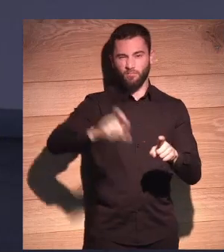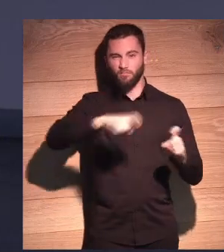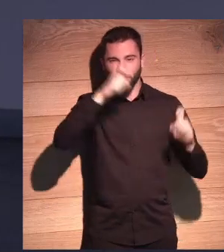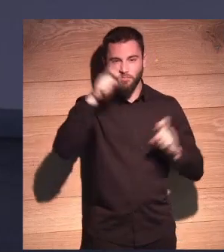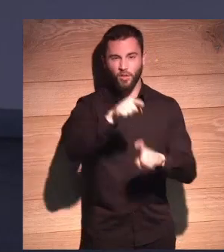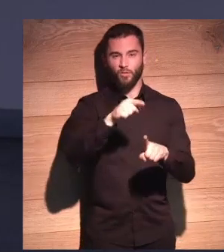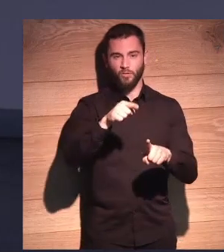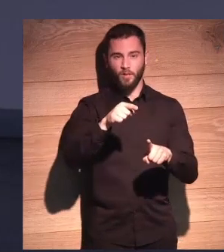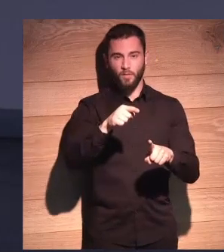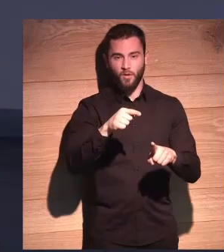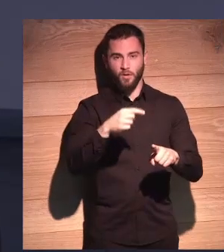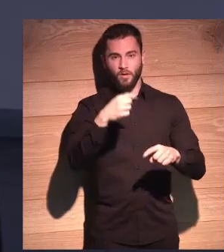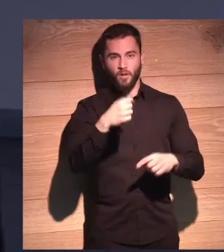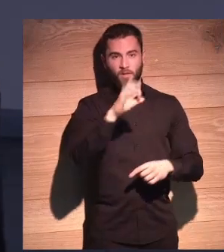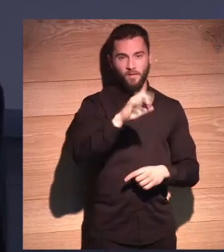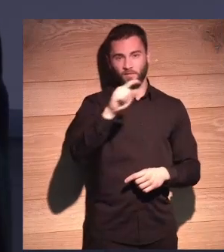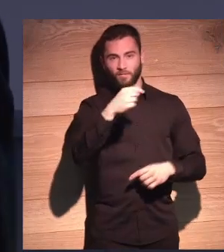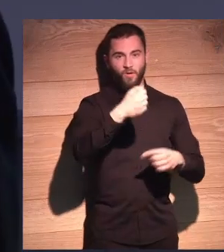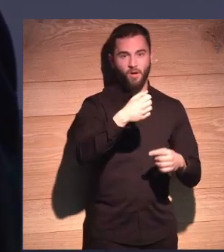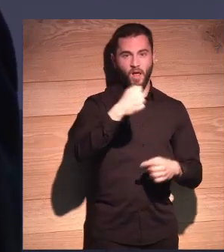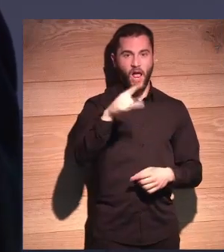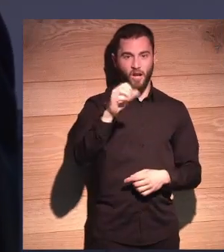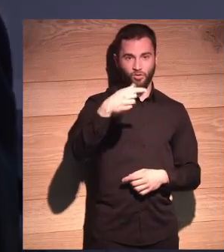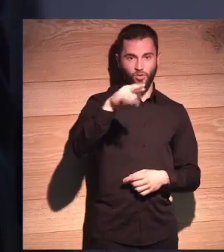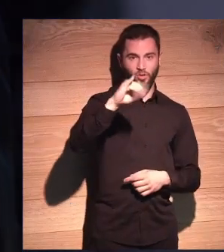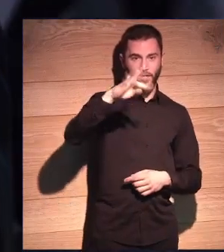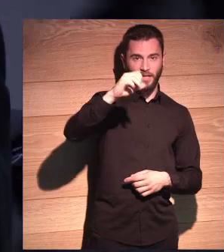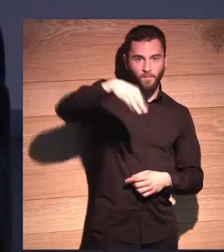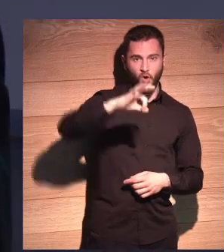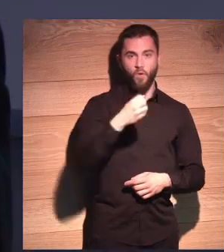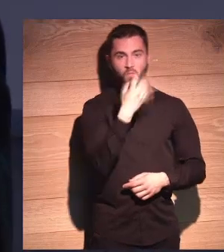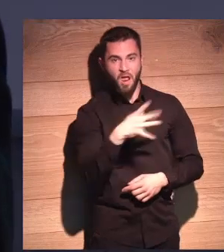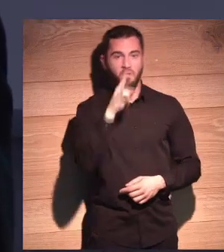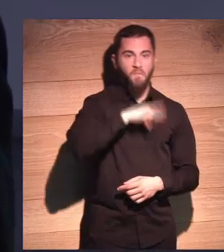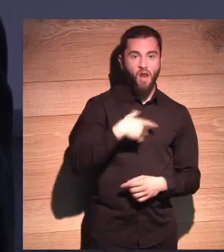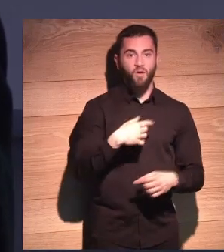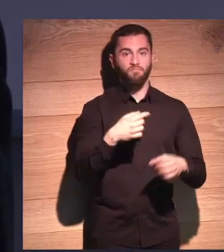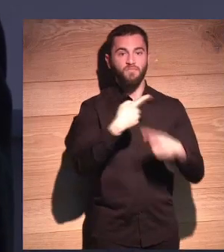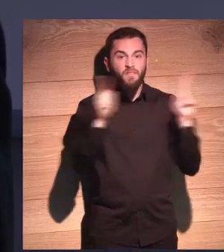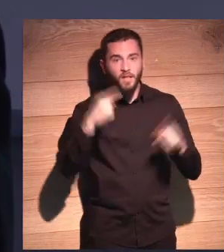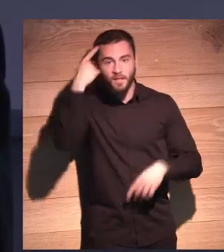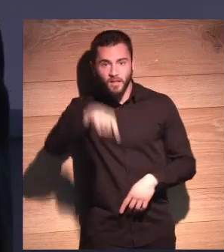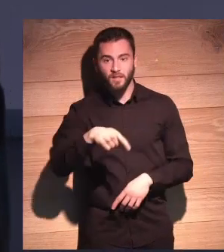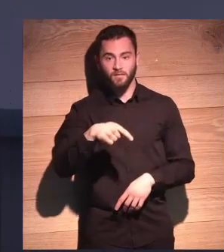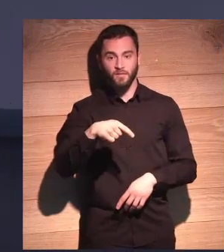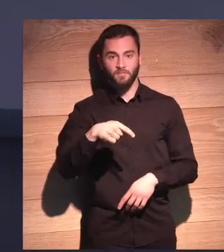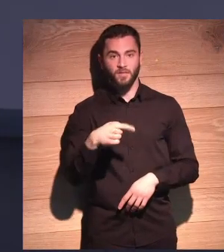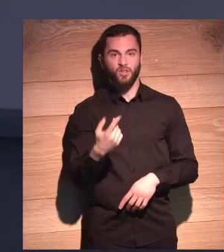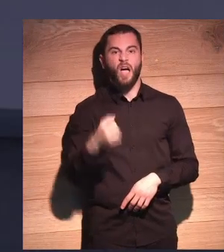distinguir un algoritmo bueno de un algoritmo malo, todos nos dirían, muchos de ellos nos dirían que no saben lo que es un